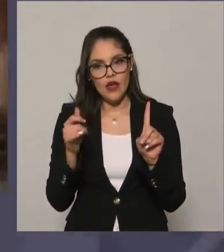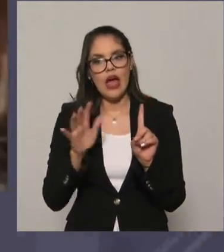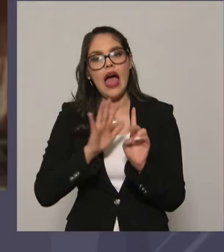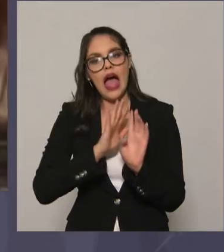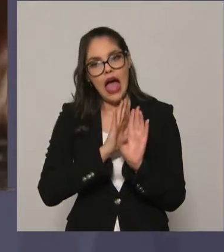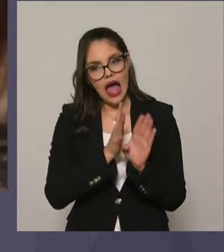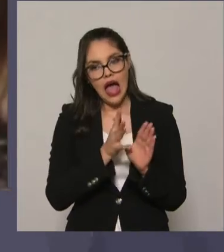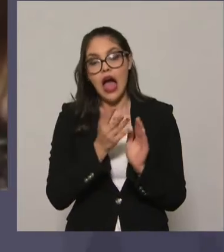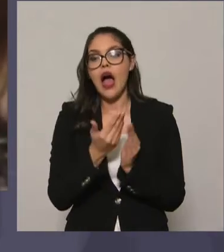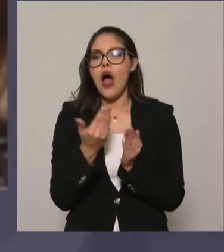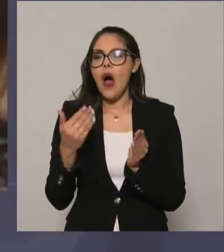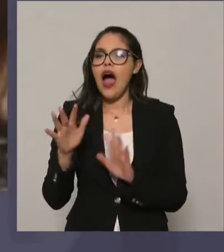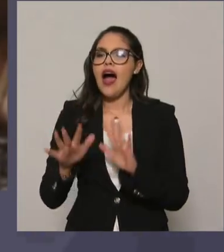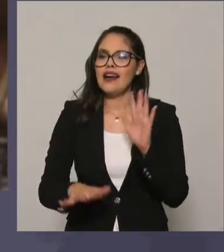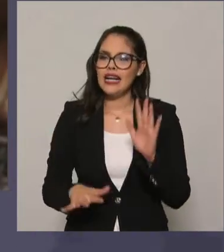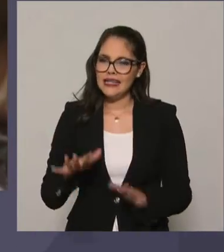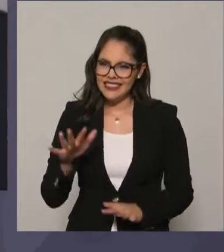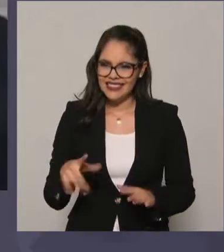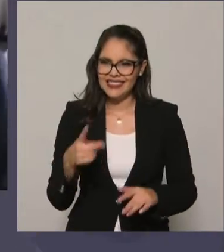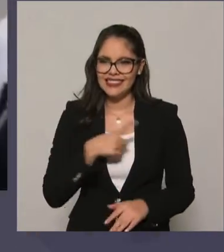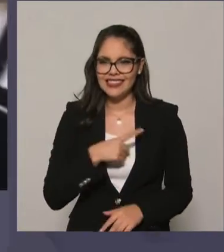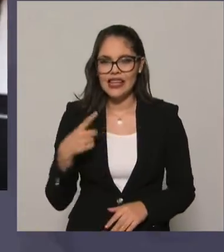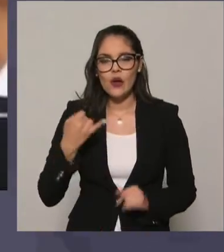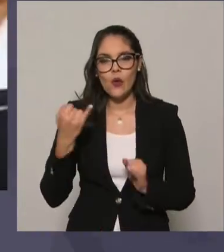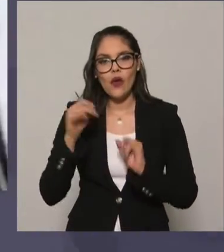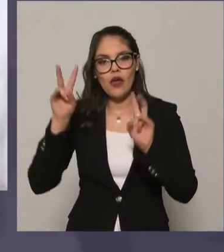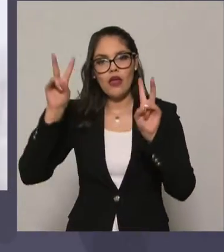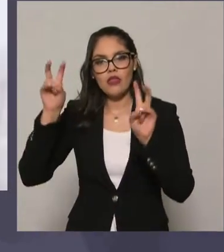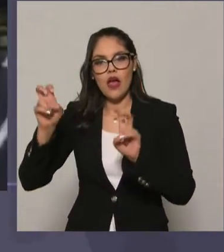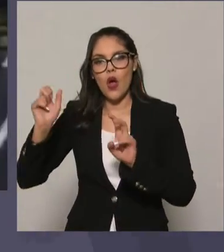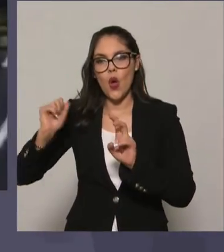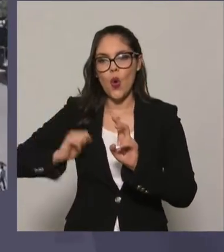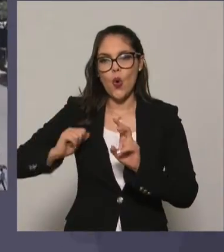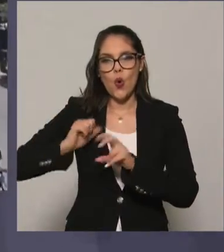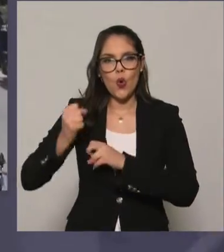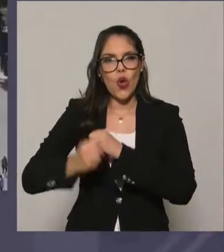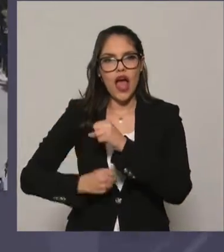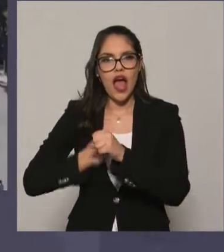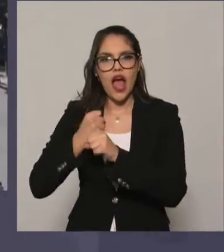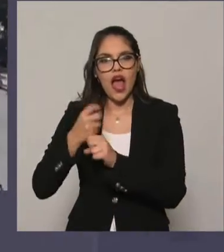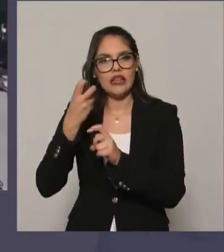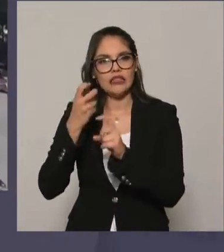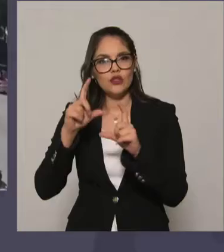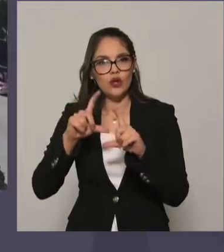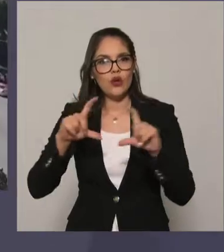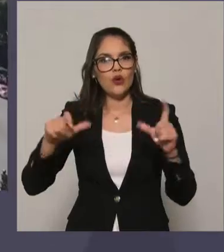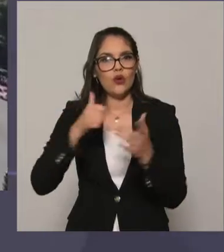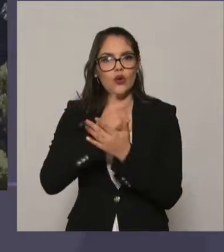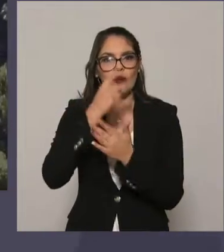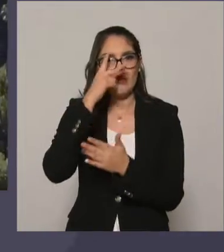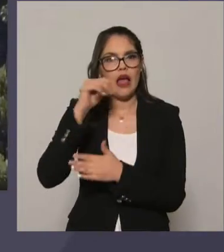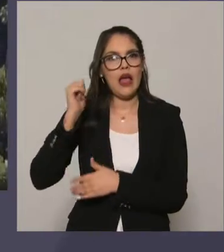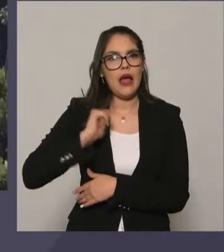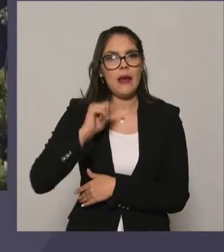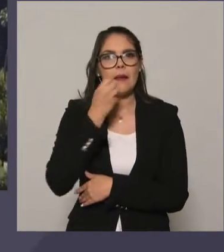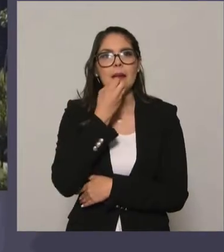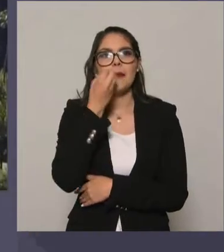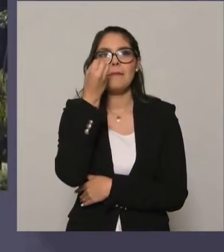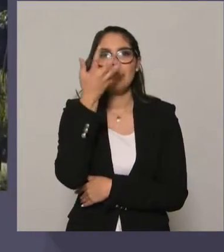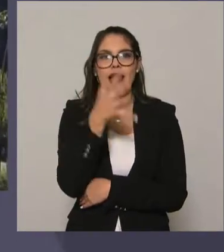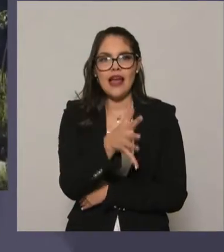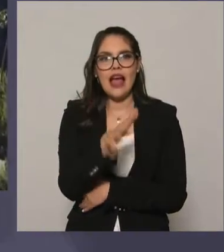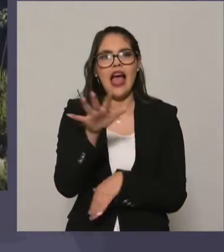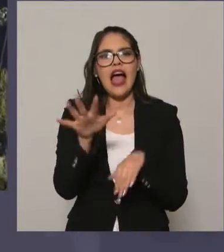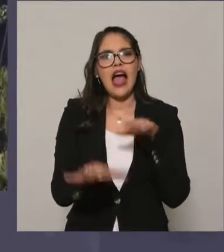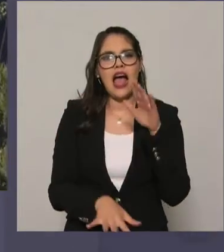veces hacer una inmersión en una época de la Ciudad de México, en una época que fue sumamente interesante. Entonces, muchas